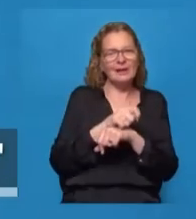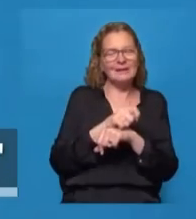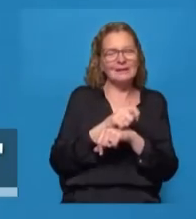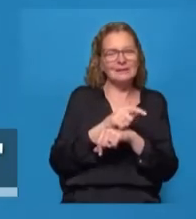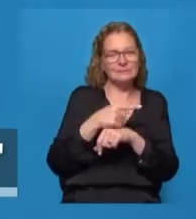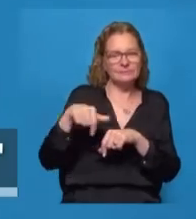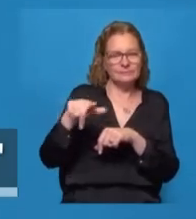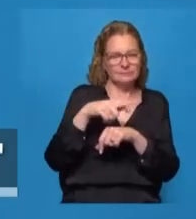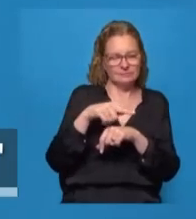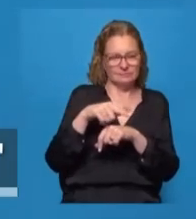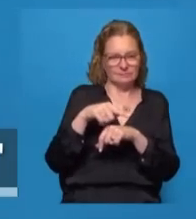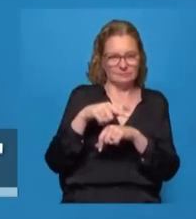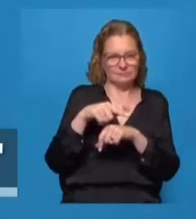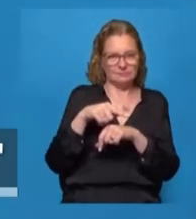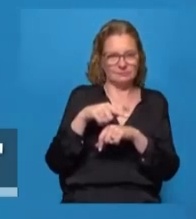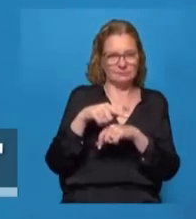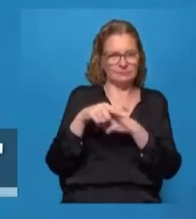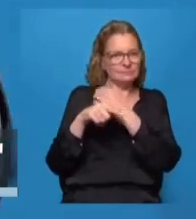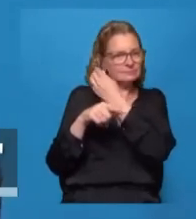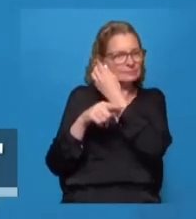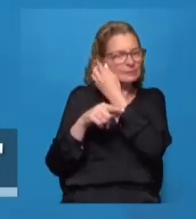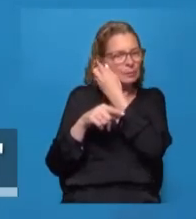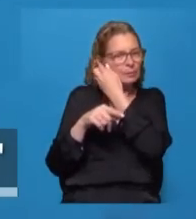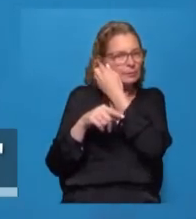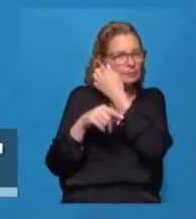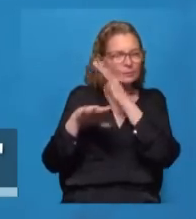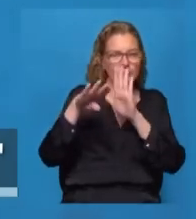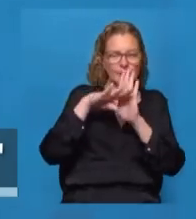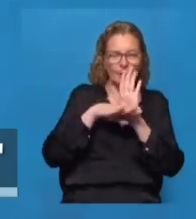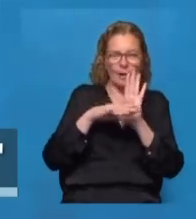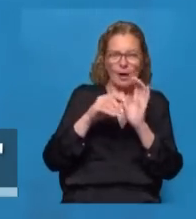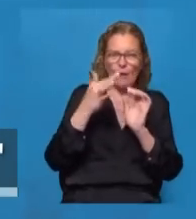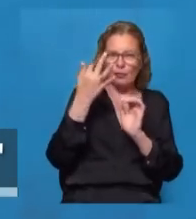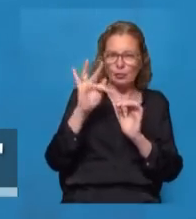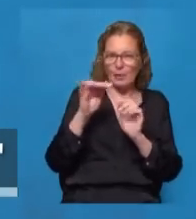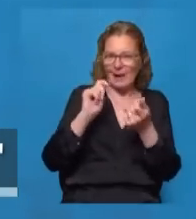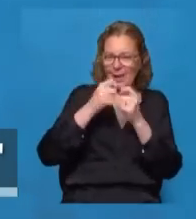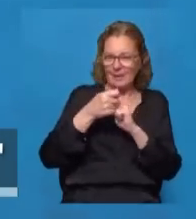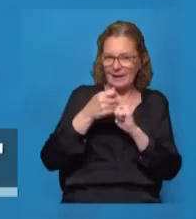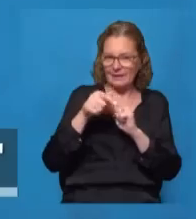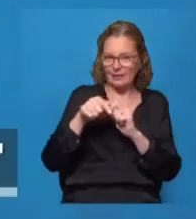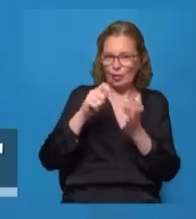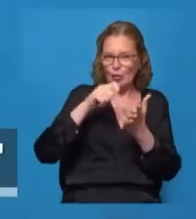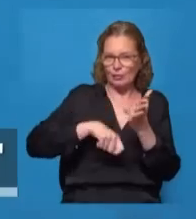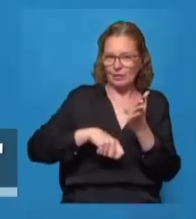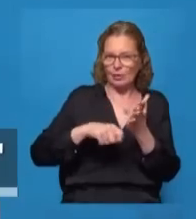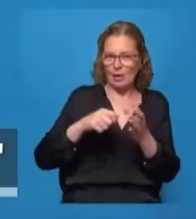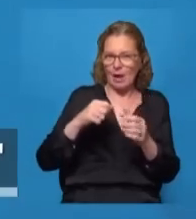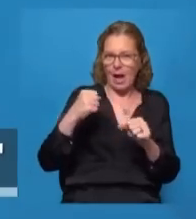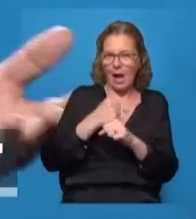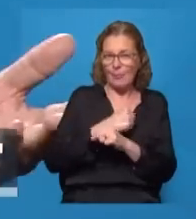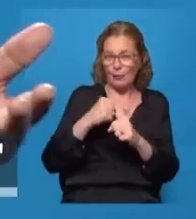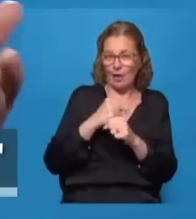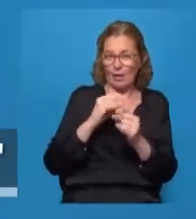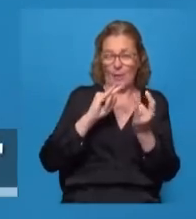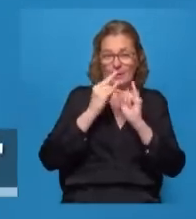ningún eh ninguna legislación futura le va a modificar las condiciones esos contratos tienen que ser aprobados en el